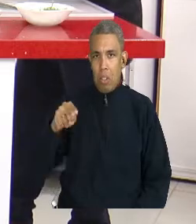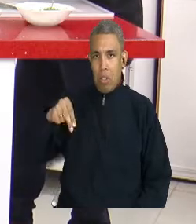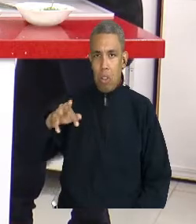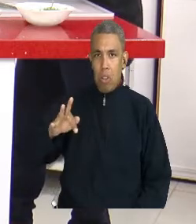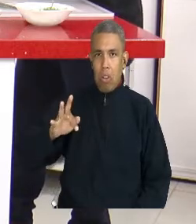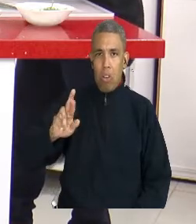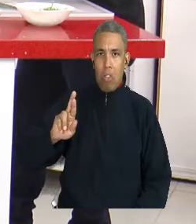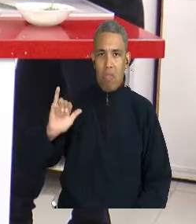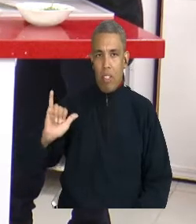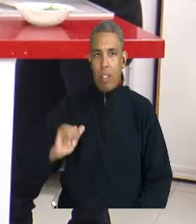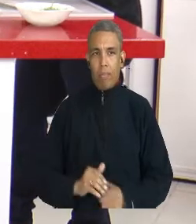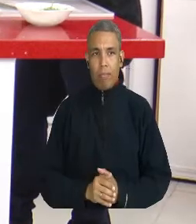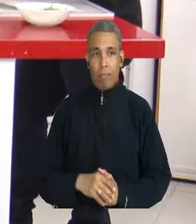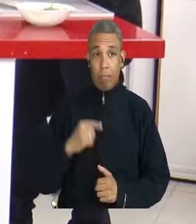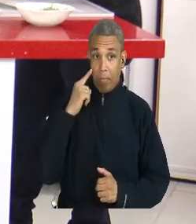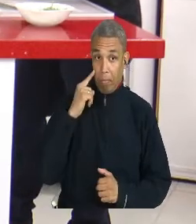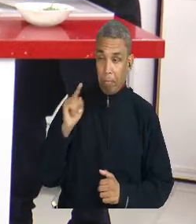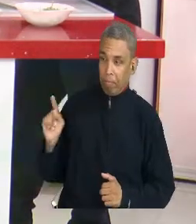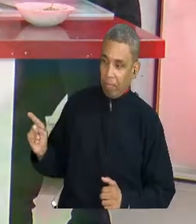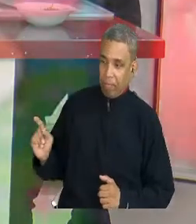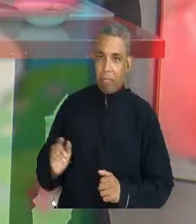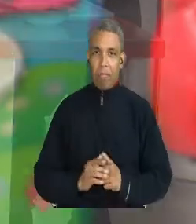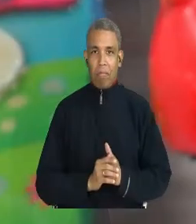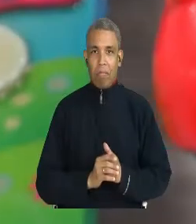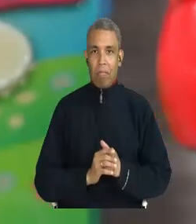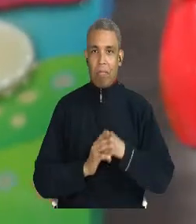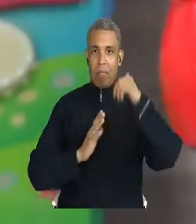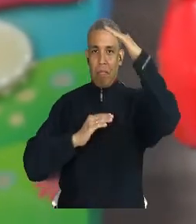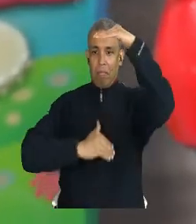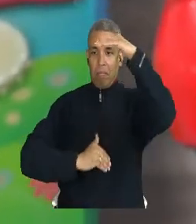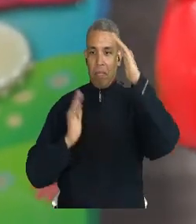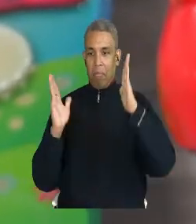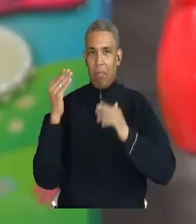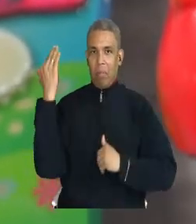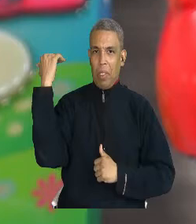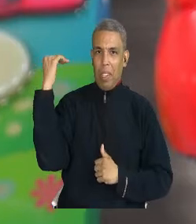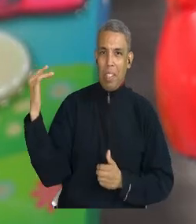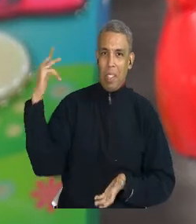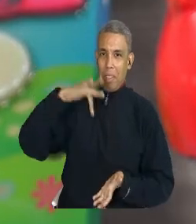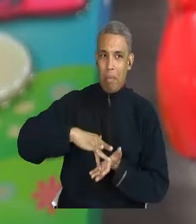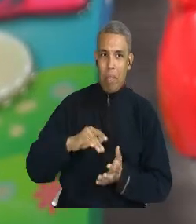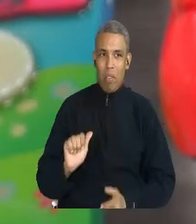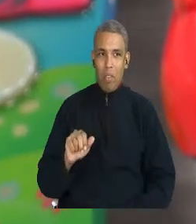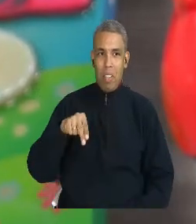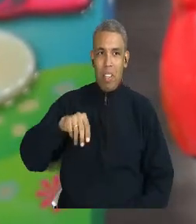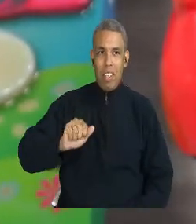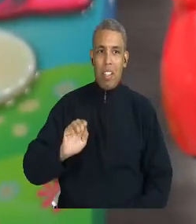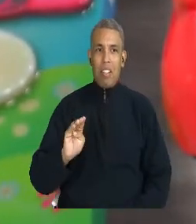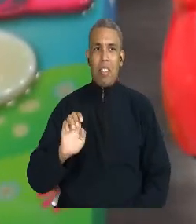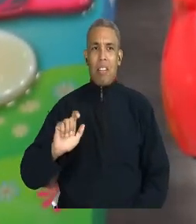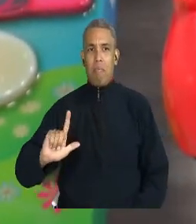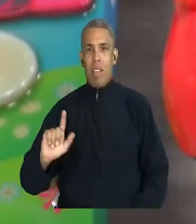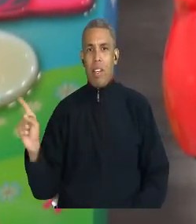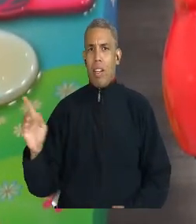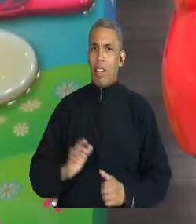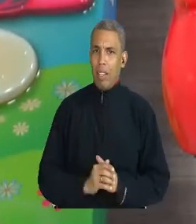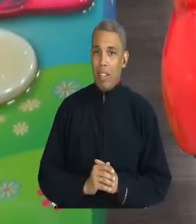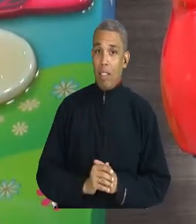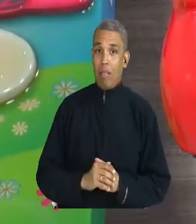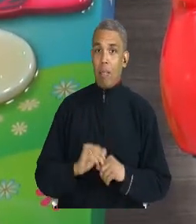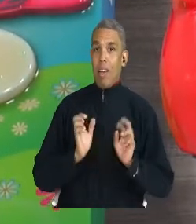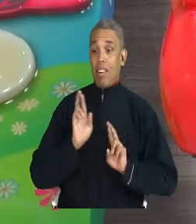cuadros. Miren estos cuadros hermosos que en la visita de Ana Belén el día de ayer nos pudo dejar precisamente para sortear durante el